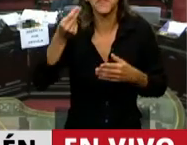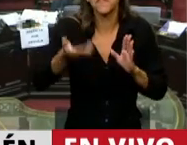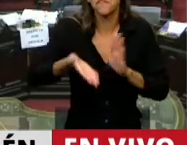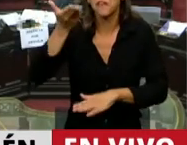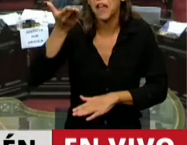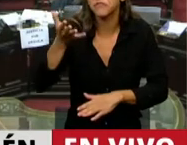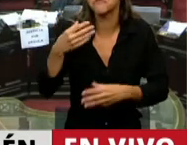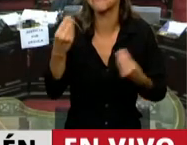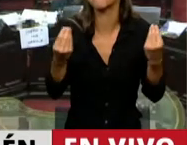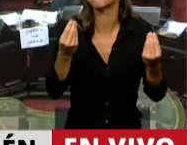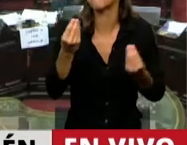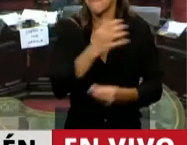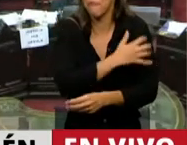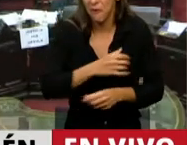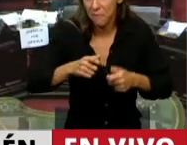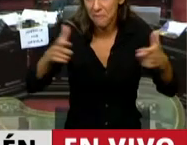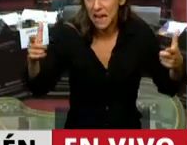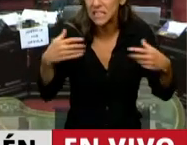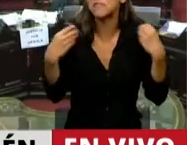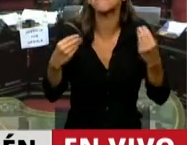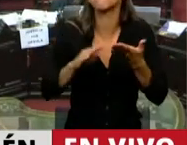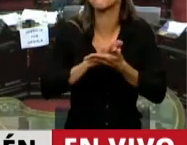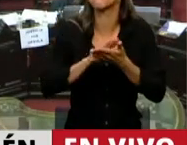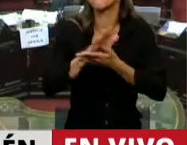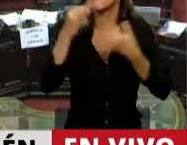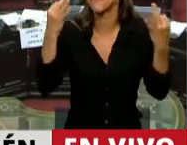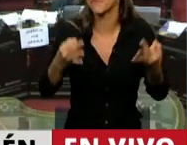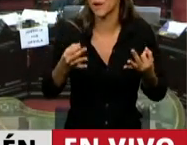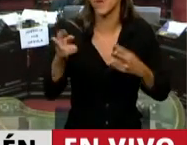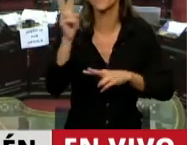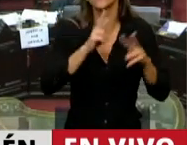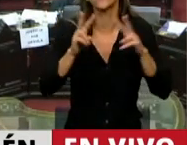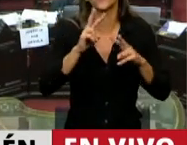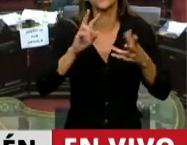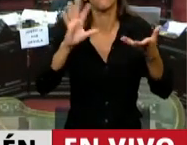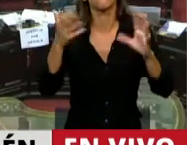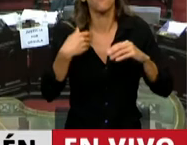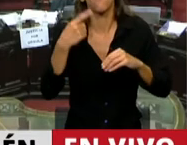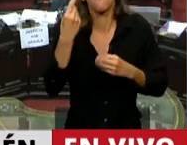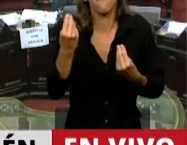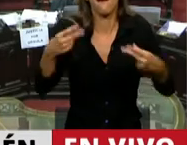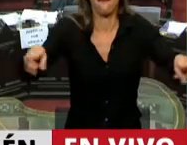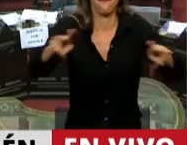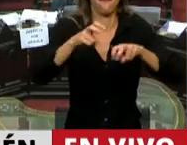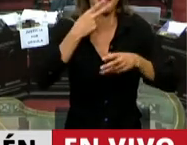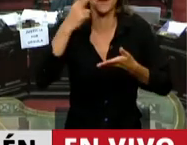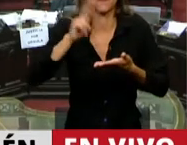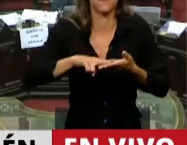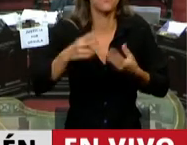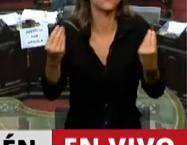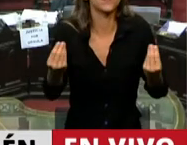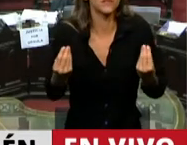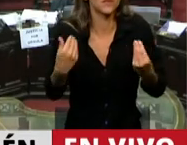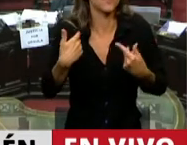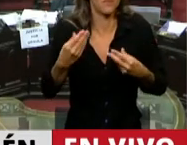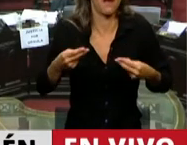pobreza? Este proyecto debería incluir también el equilibrio fiscal, una de las causas principales que generan la